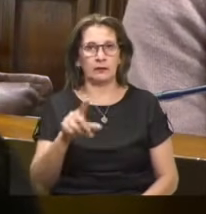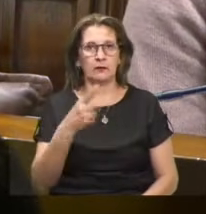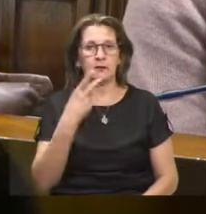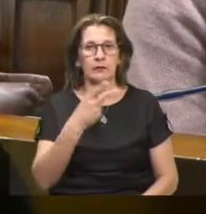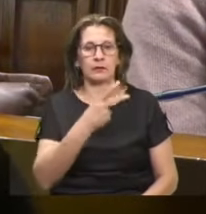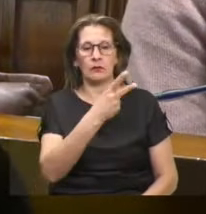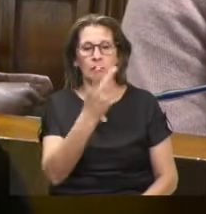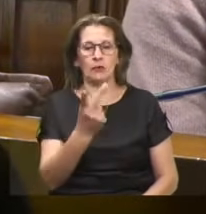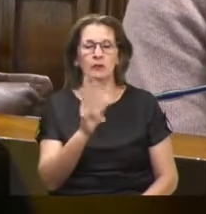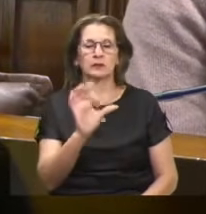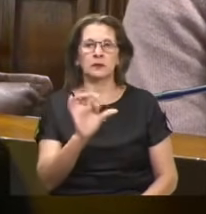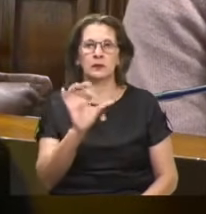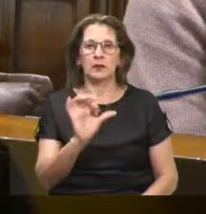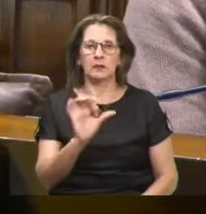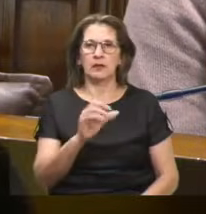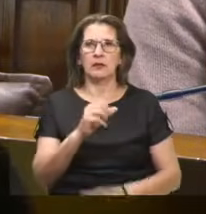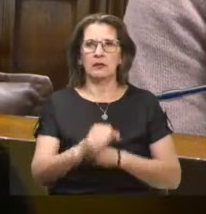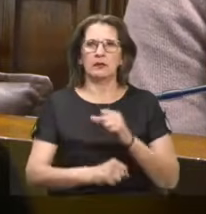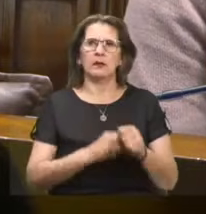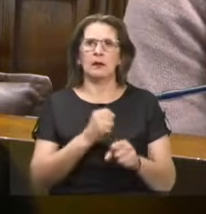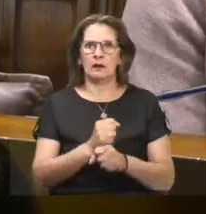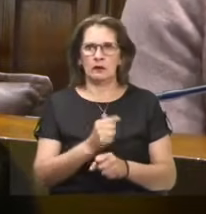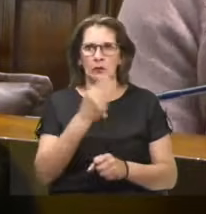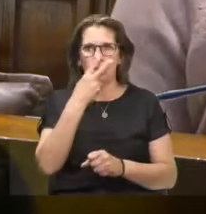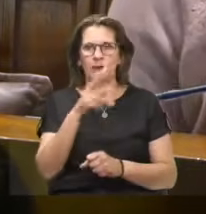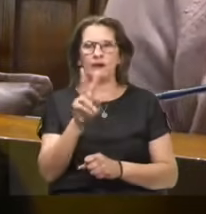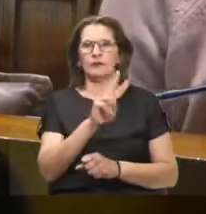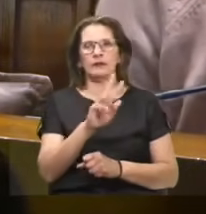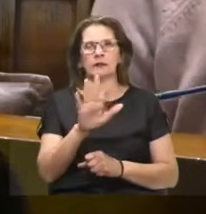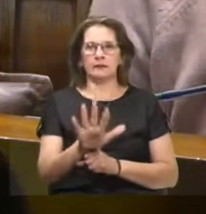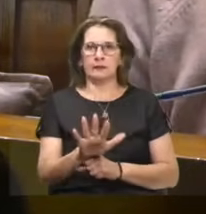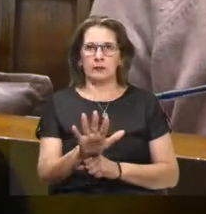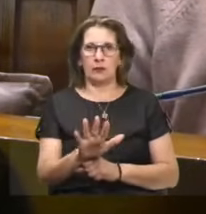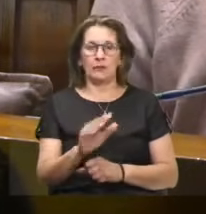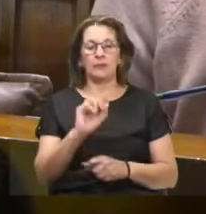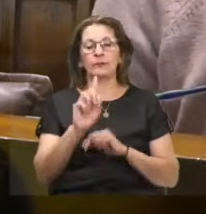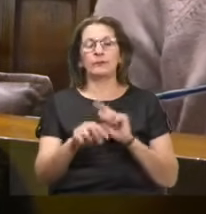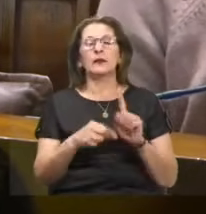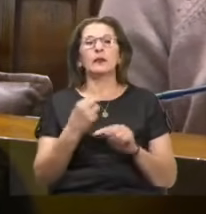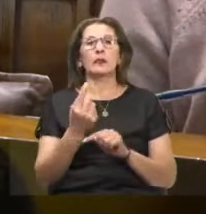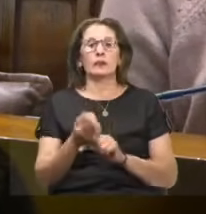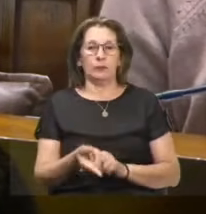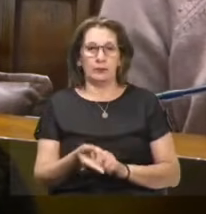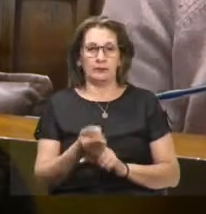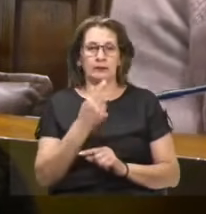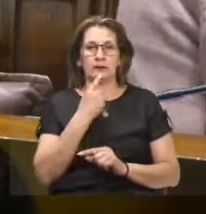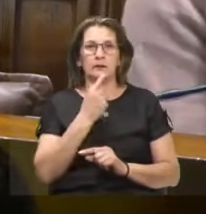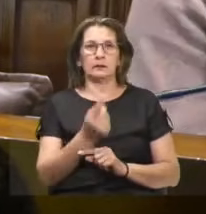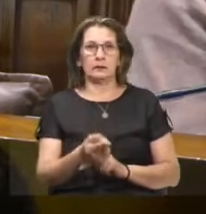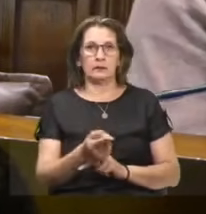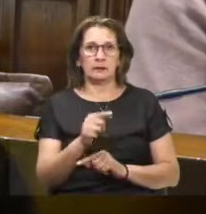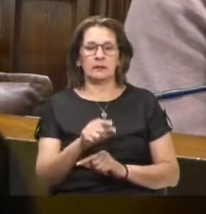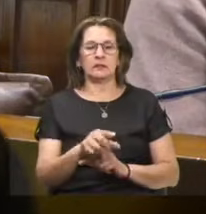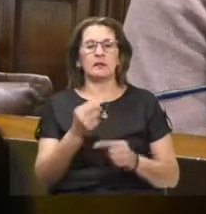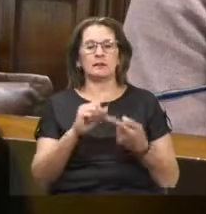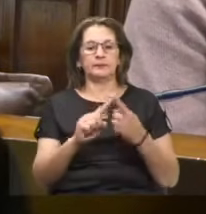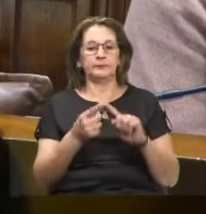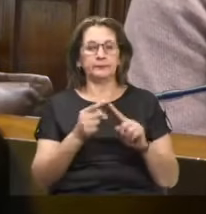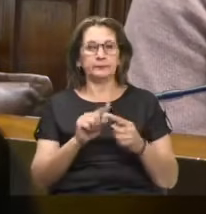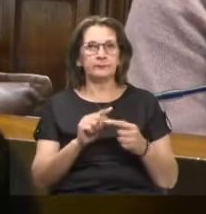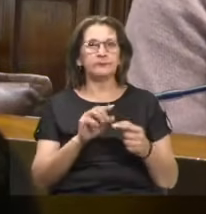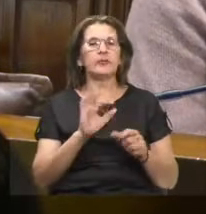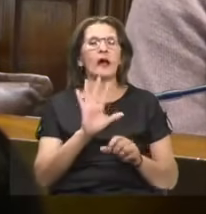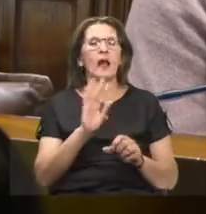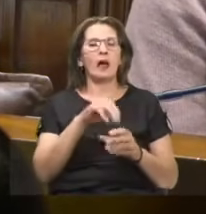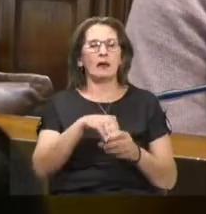de septiembre del año 2025. Luego establece una excepción vinculada a la